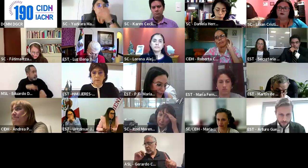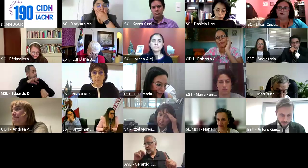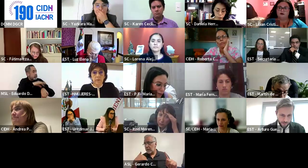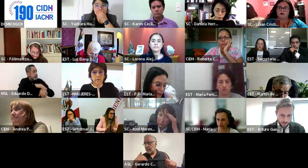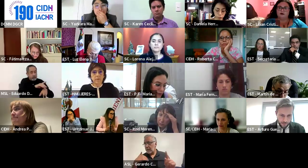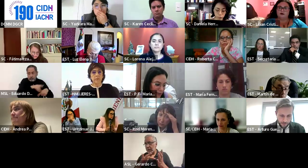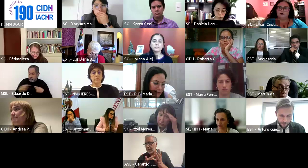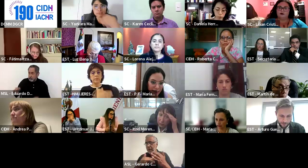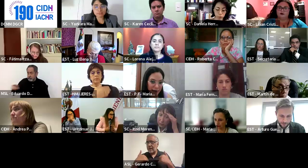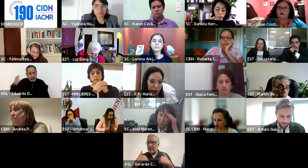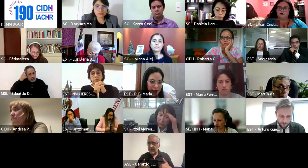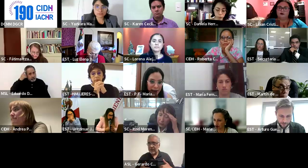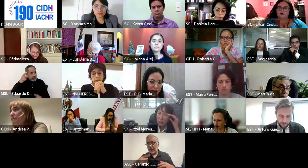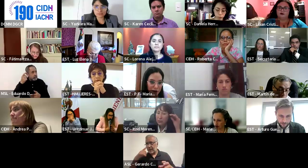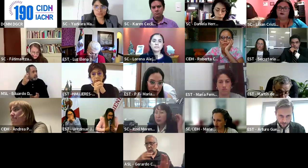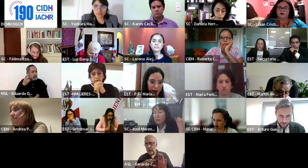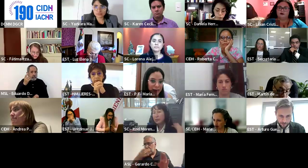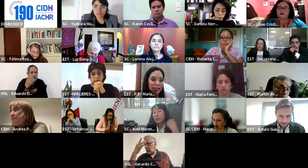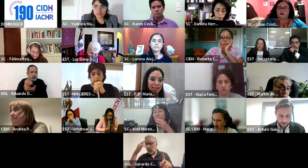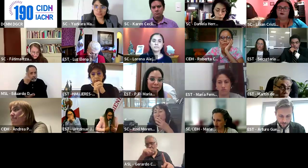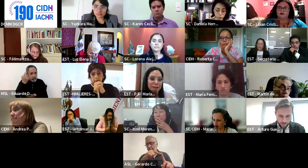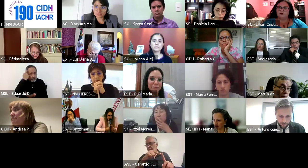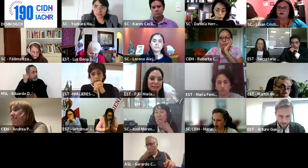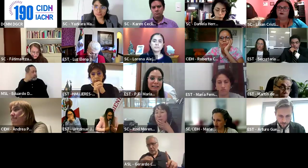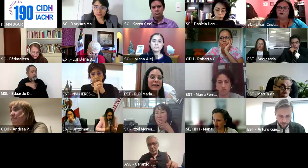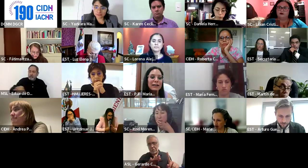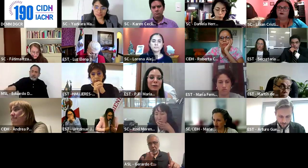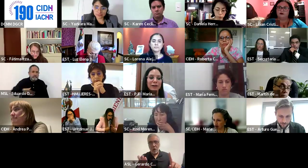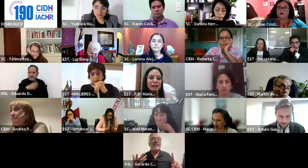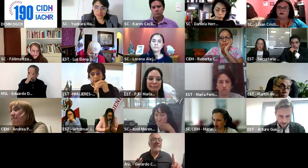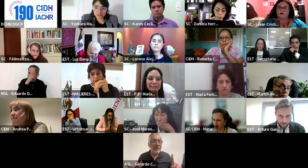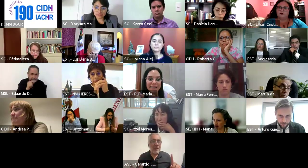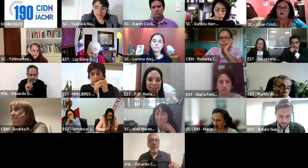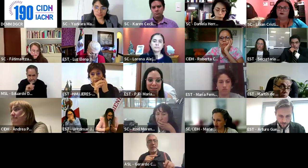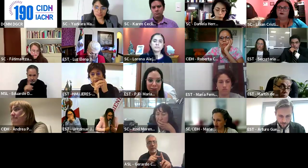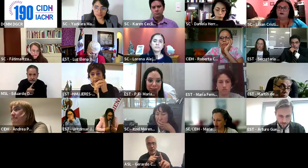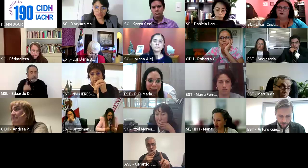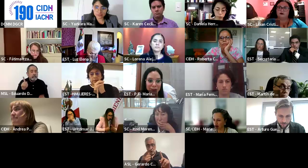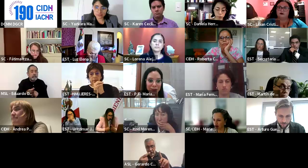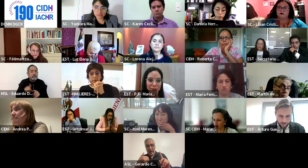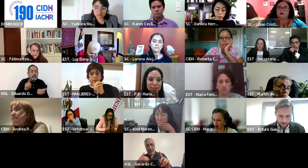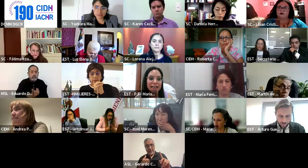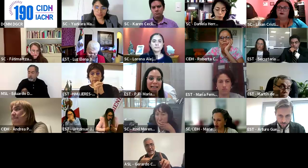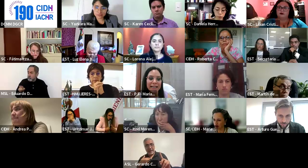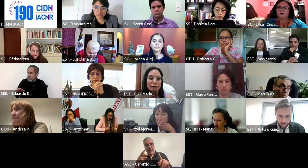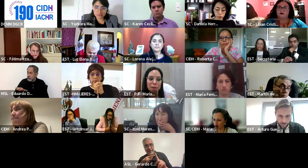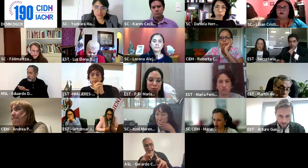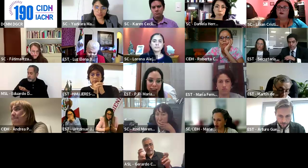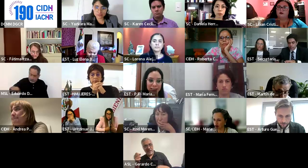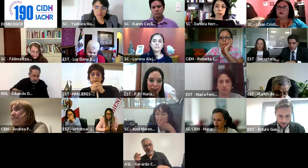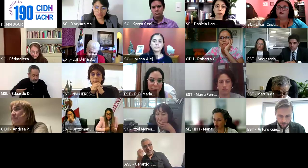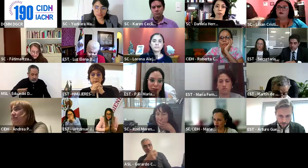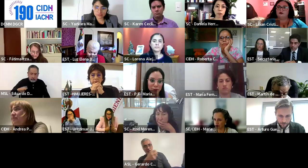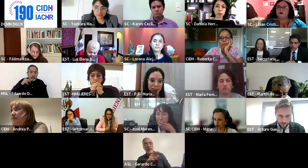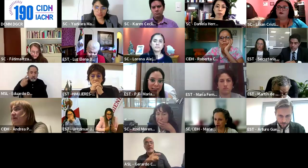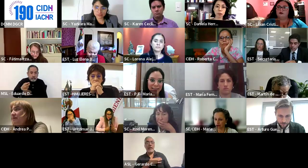física, psíquica o mental, intelectual de la persona. Simplemente con que existe el estado de interdicción y la